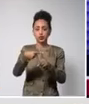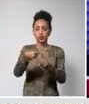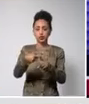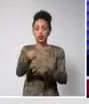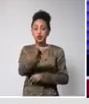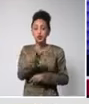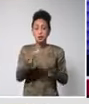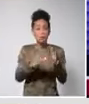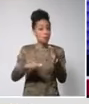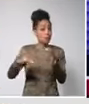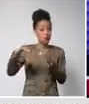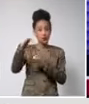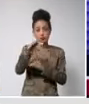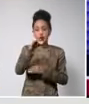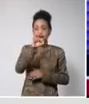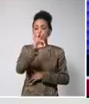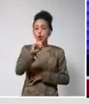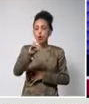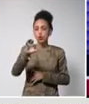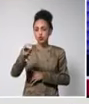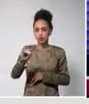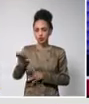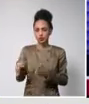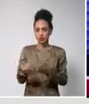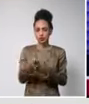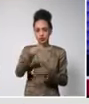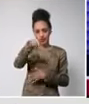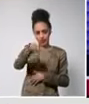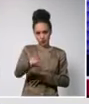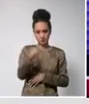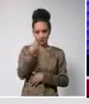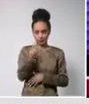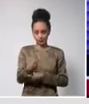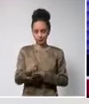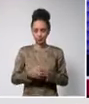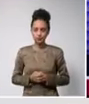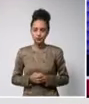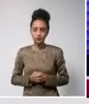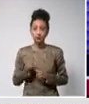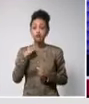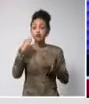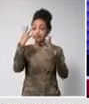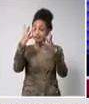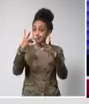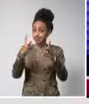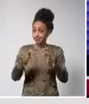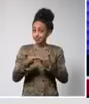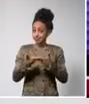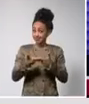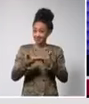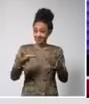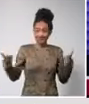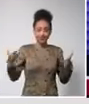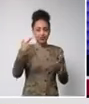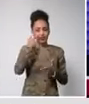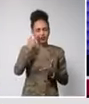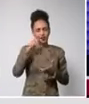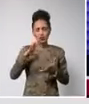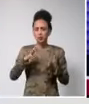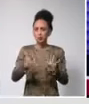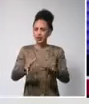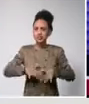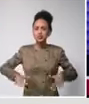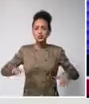encima de 800 en el día de hoy. Realmente son cifras que traducen la complejidad de la situación que